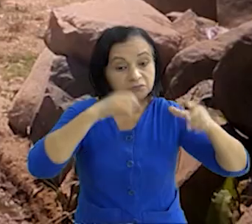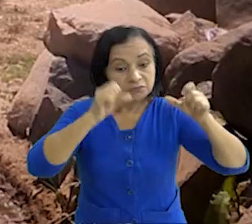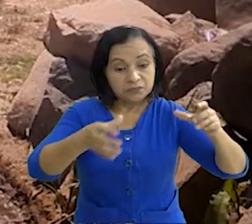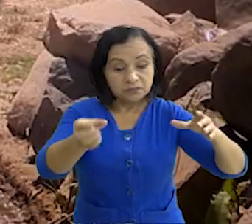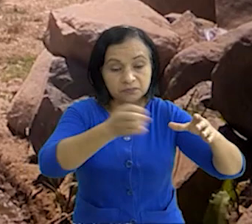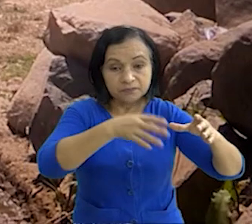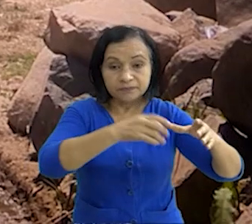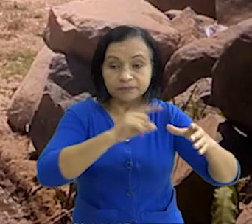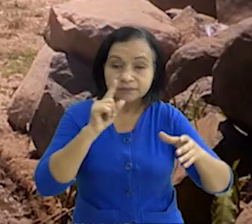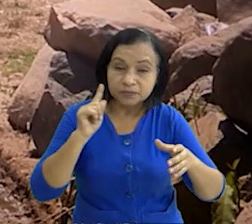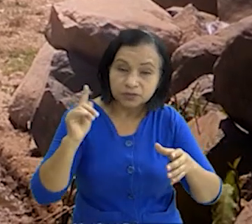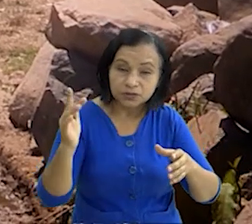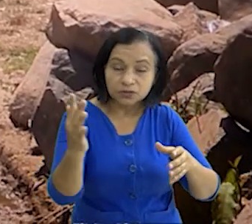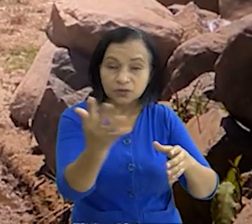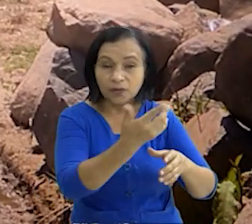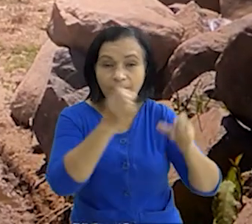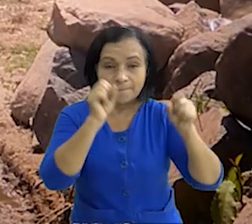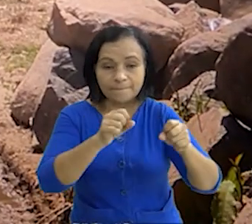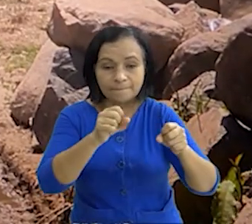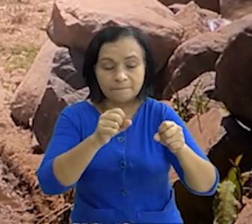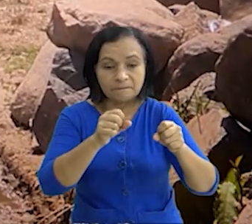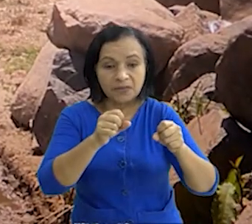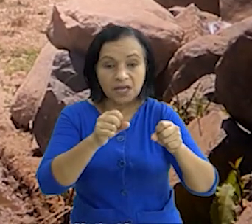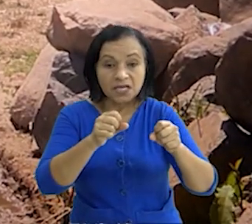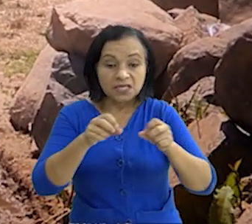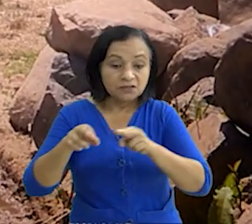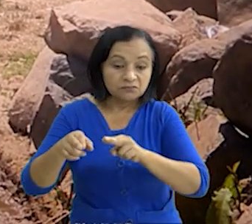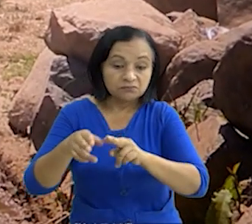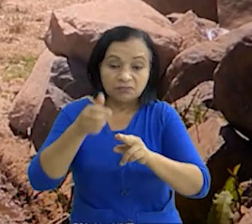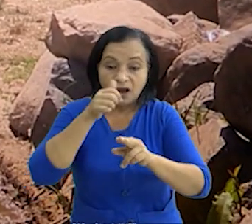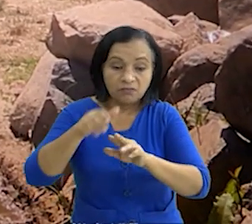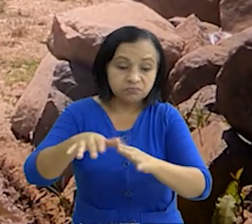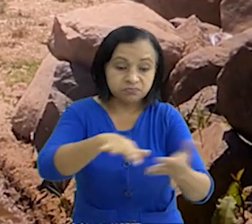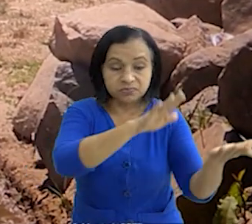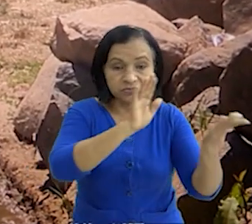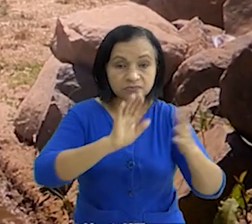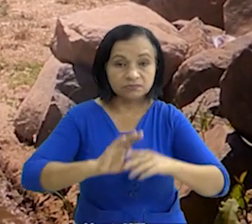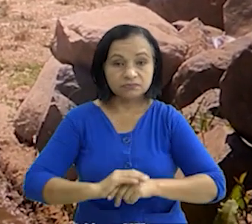pero la mayor parte pues se me lo llevó.